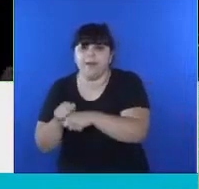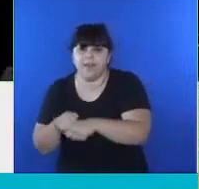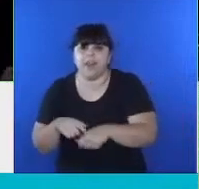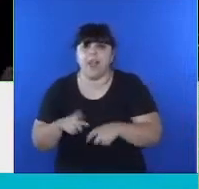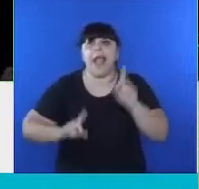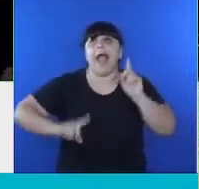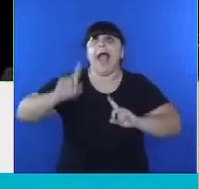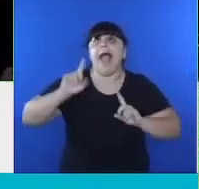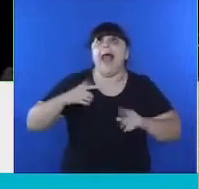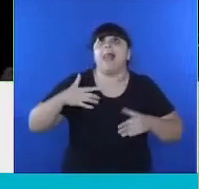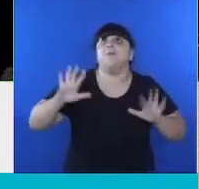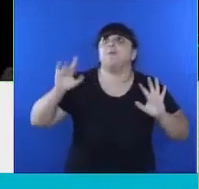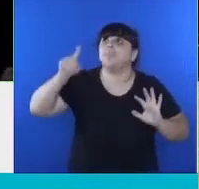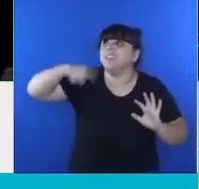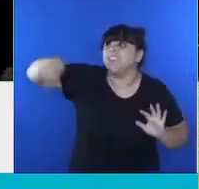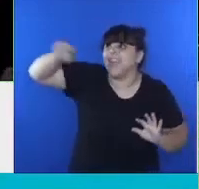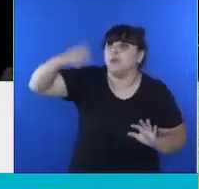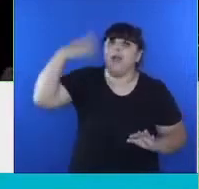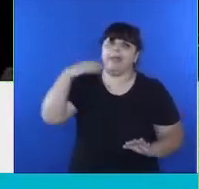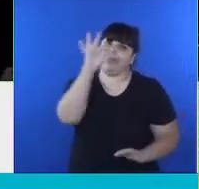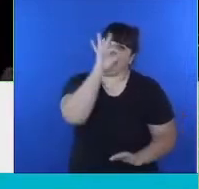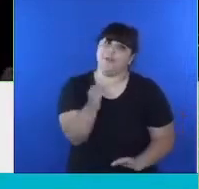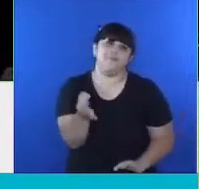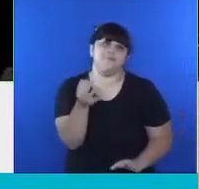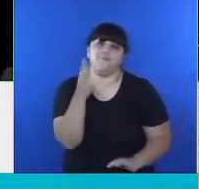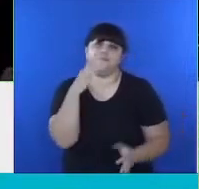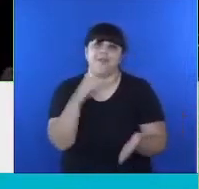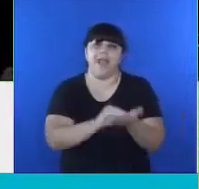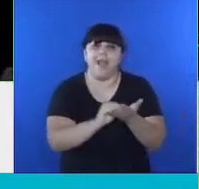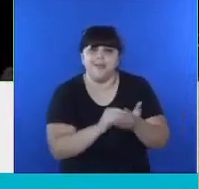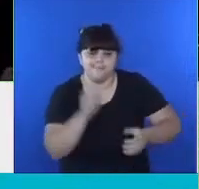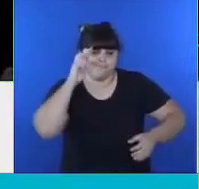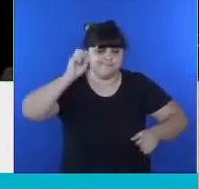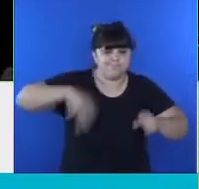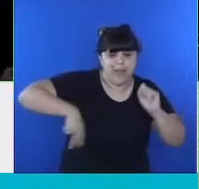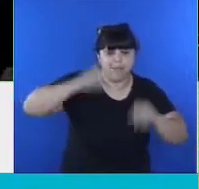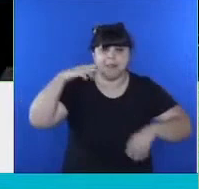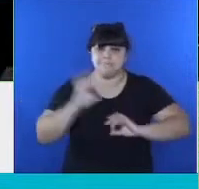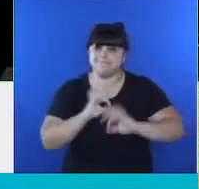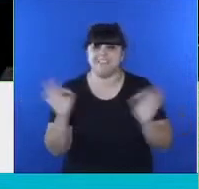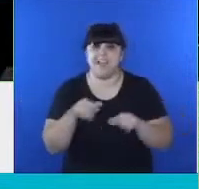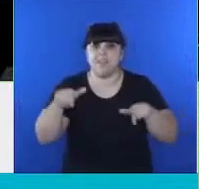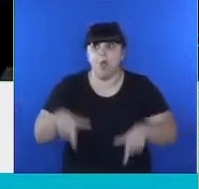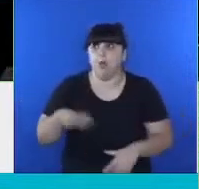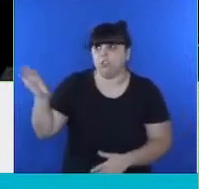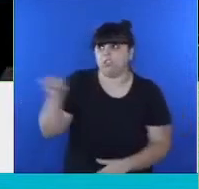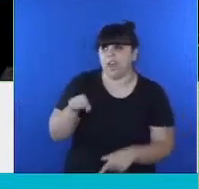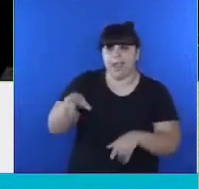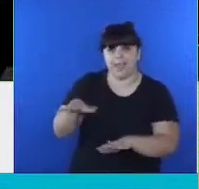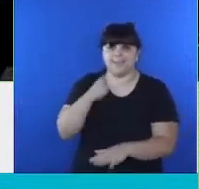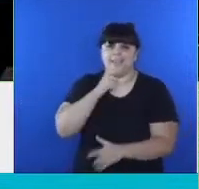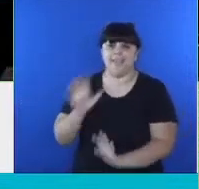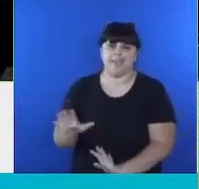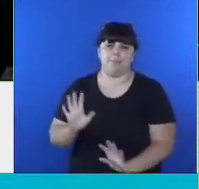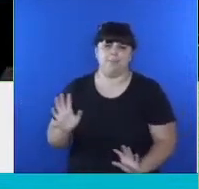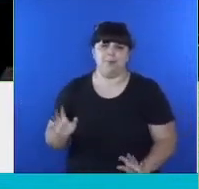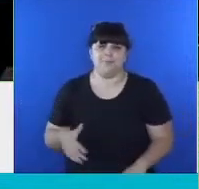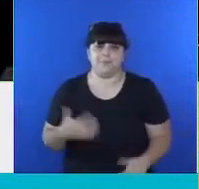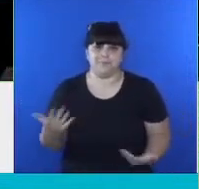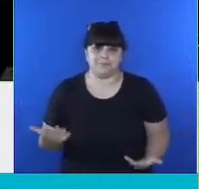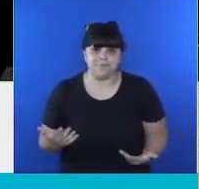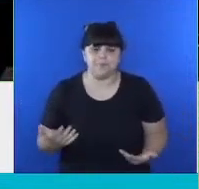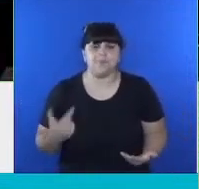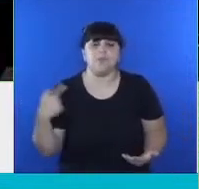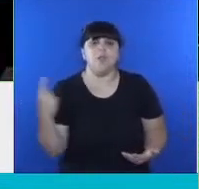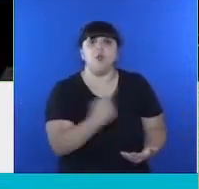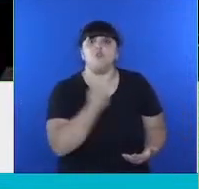alguno que tal vez nunca haya administrado nada que pueda traer esos ejemplos aparejados. Sin